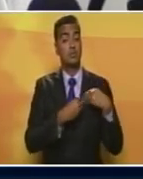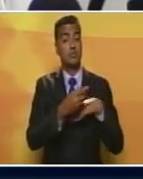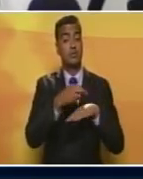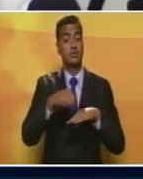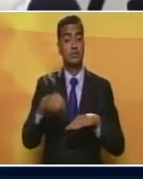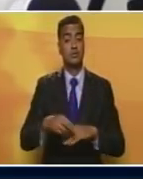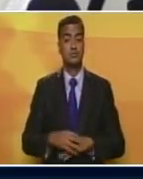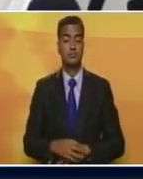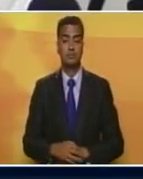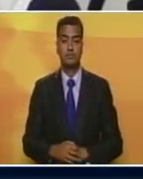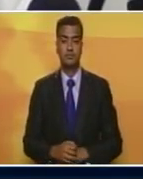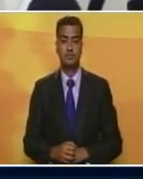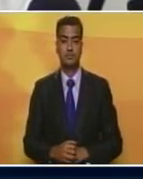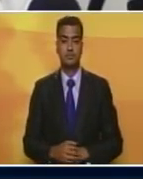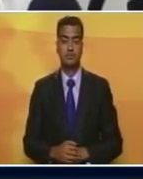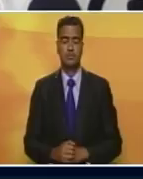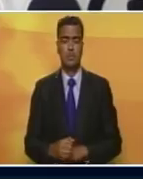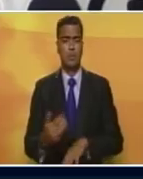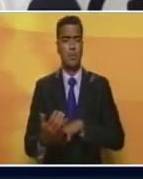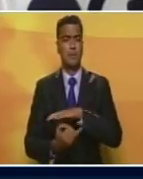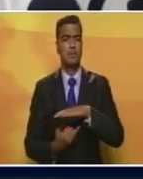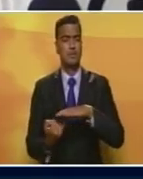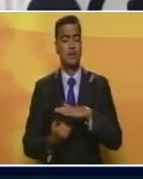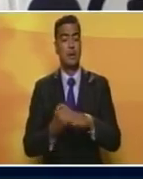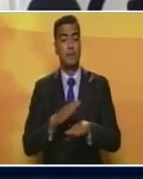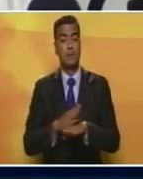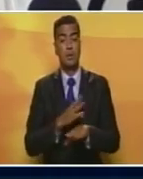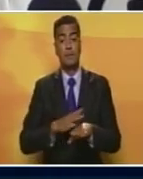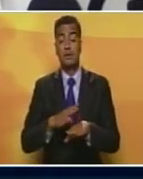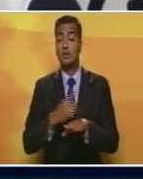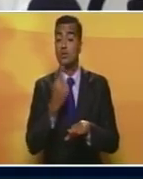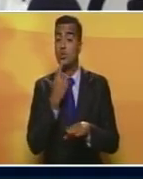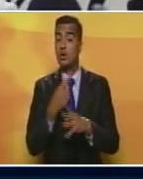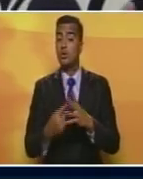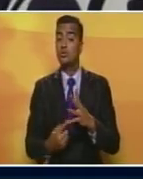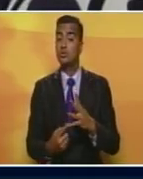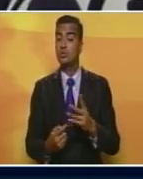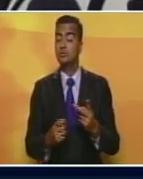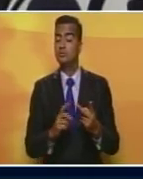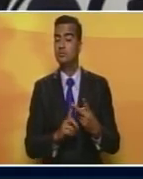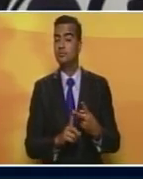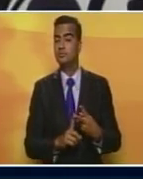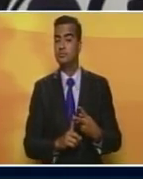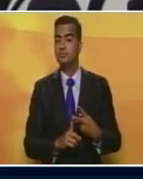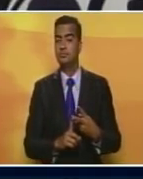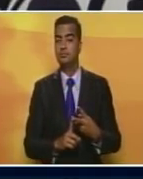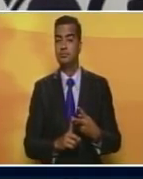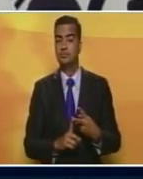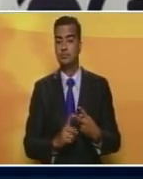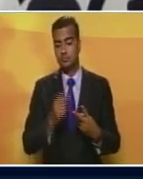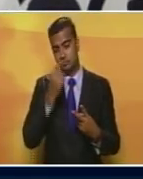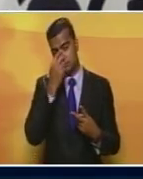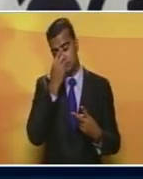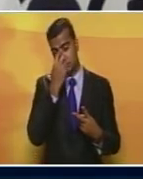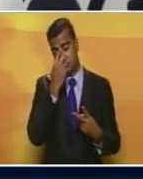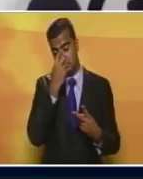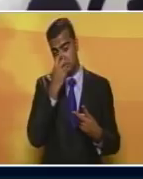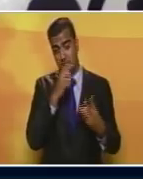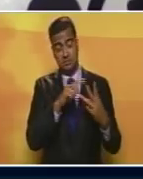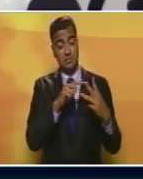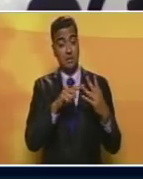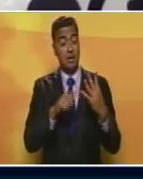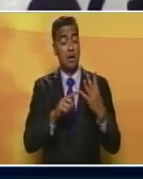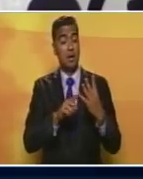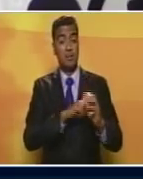por gobernaciones y alcaldías por orden del Ministerio de la Defensa. Interpreto esta medida más como un conflicto